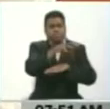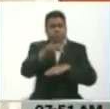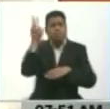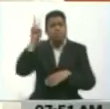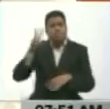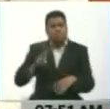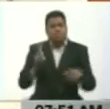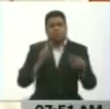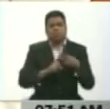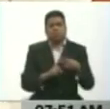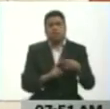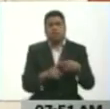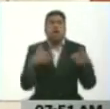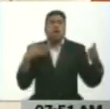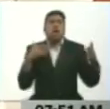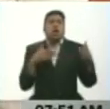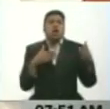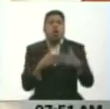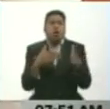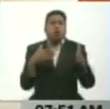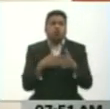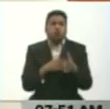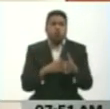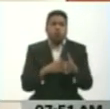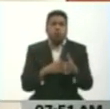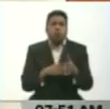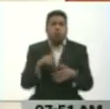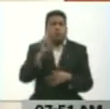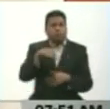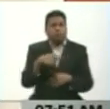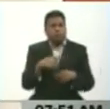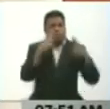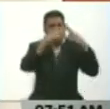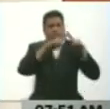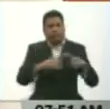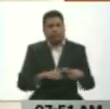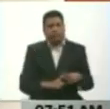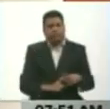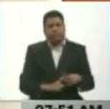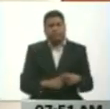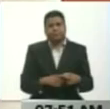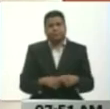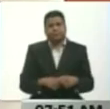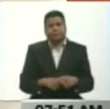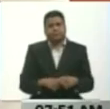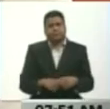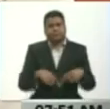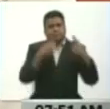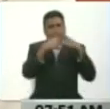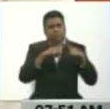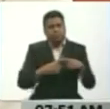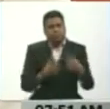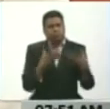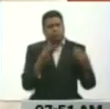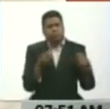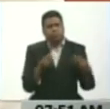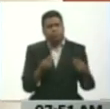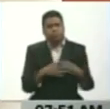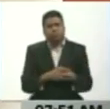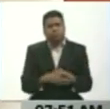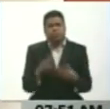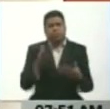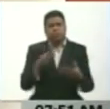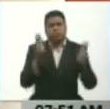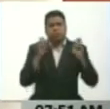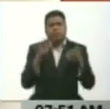medios públicos que tiene reciente data. Por cierto, la Asamblea Nacional es atenta, y ayer lo dijo, el martes lo dijo nuevamente el presidente